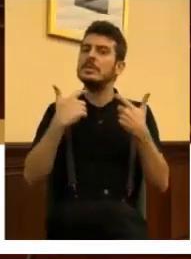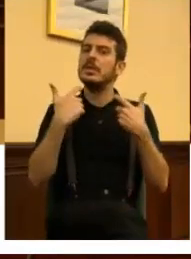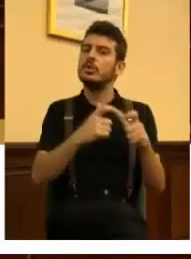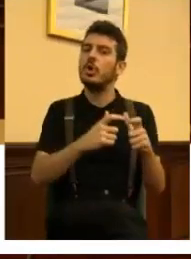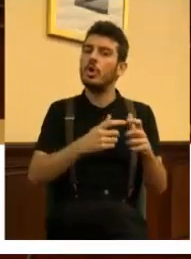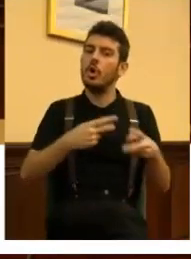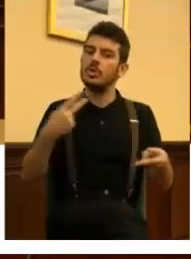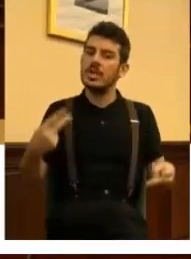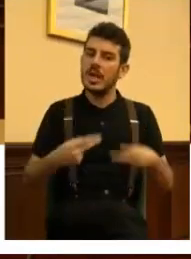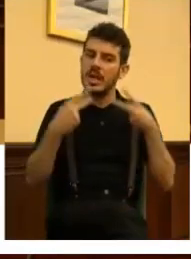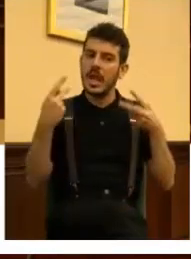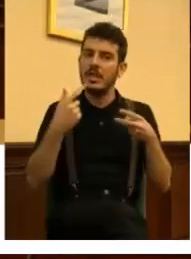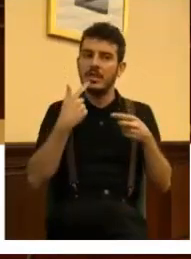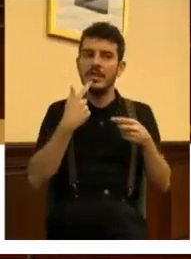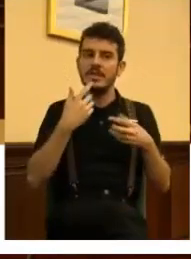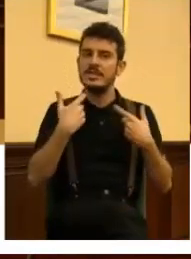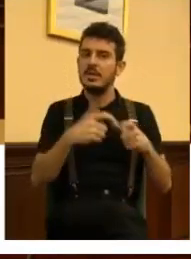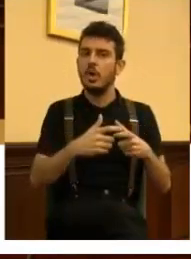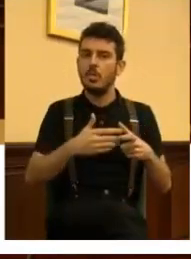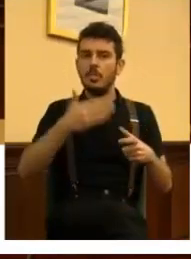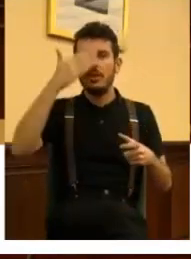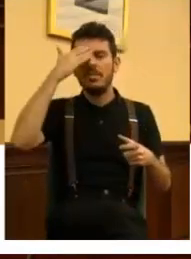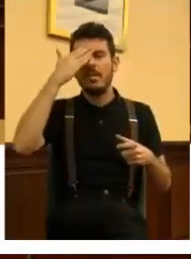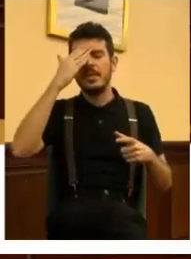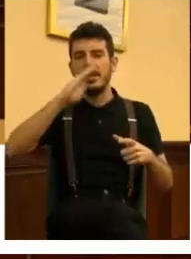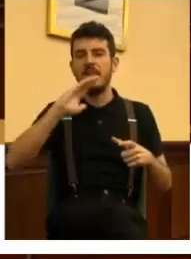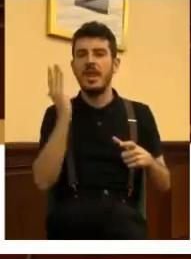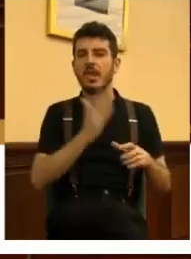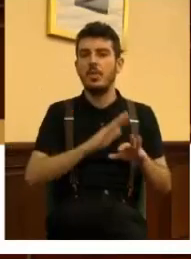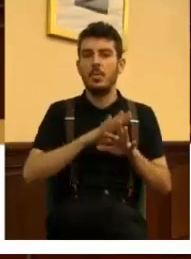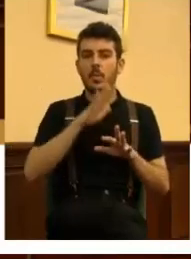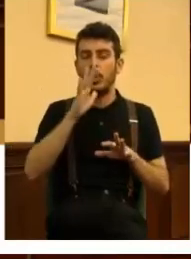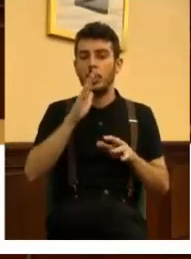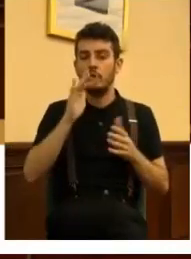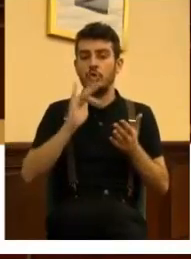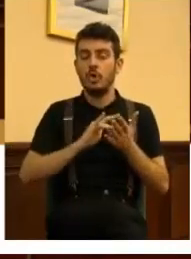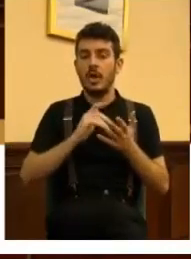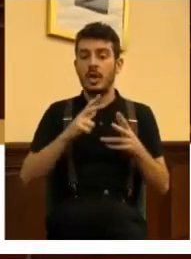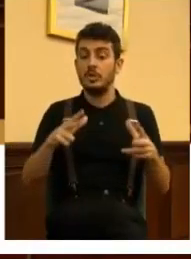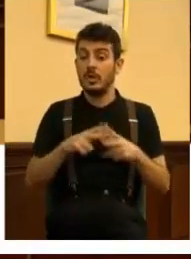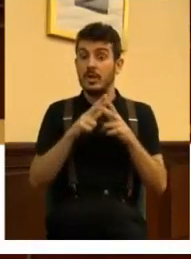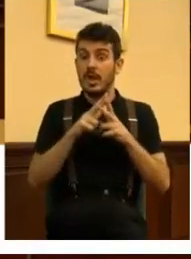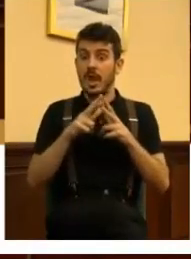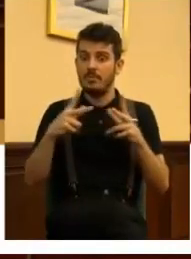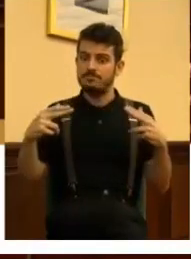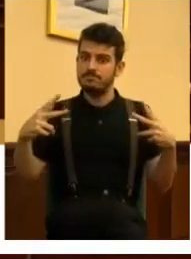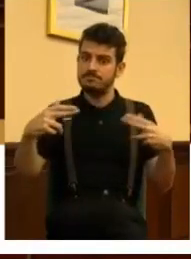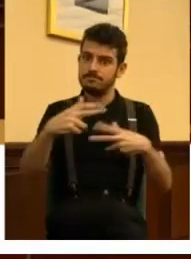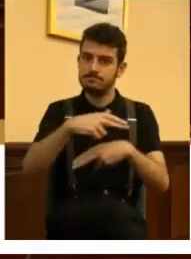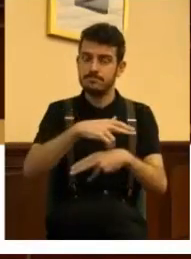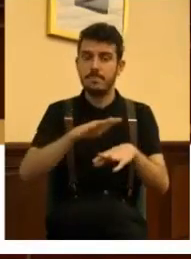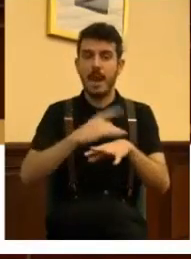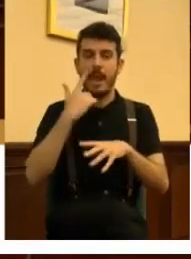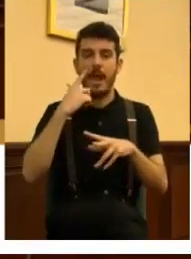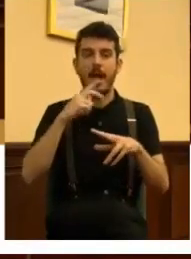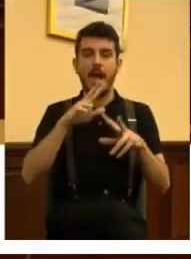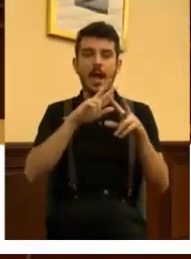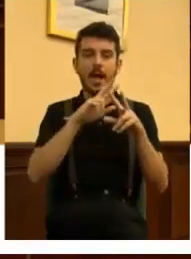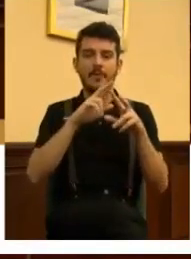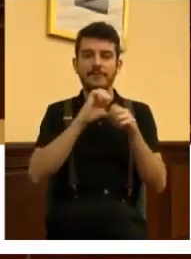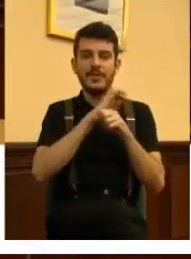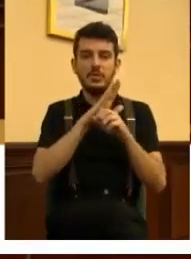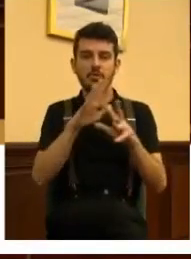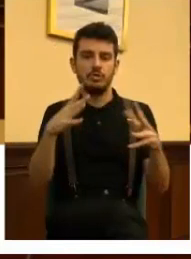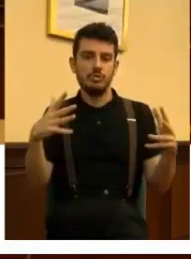es un sector principalmente dañado por las restricciones sociales para contener la pandemia. Y luego, pues